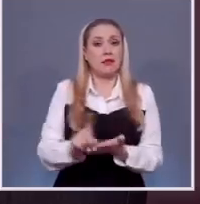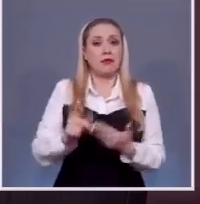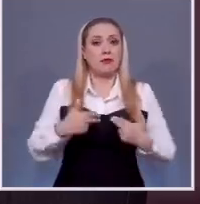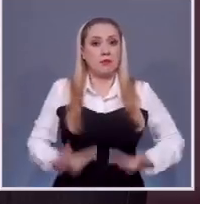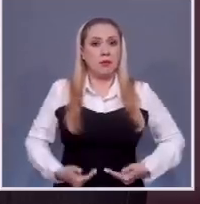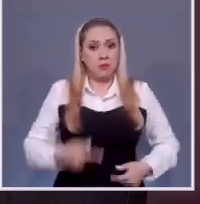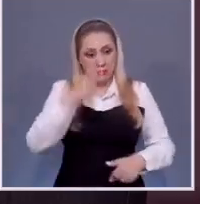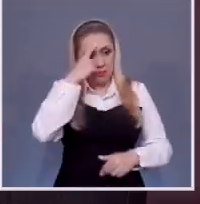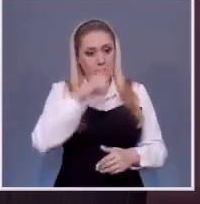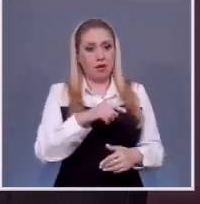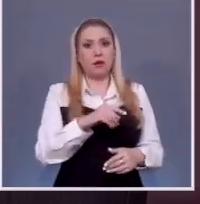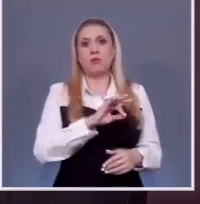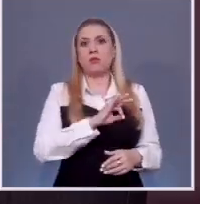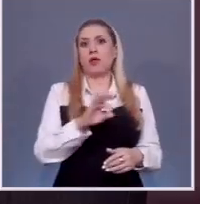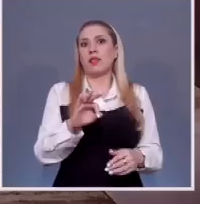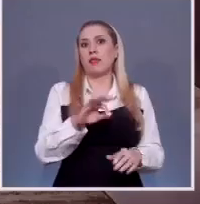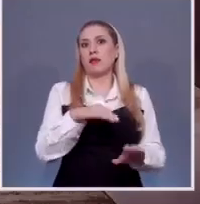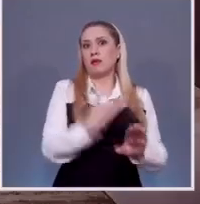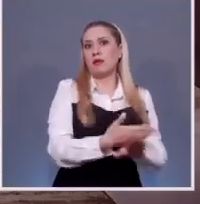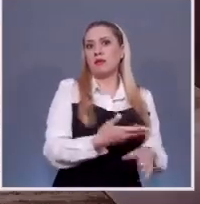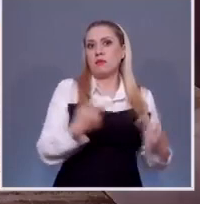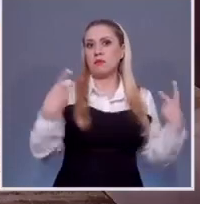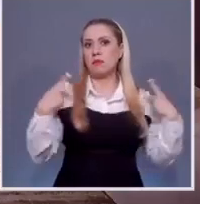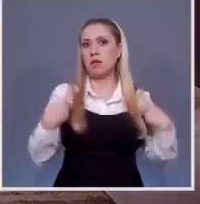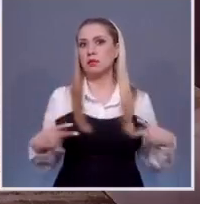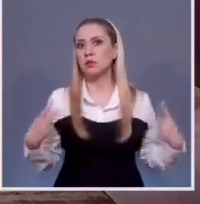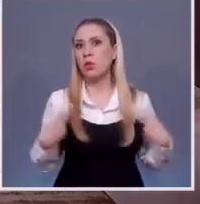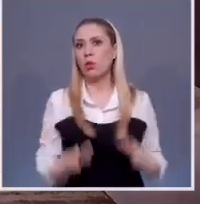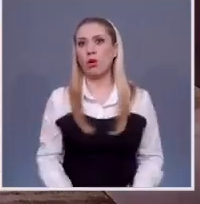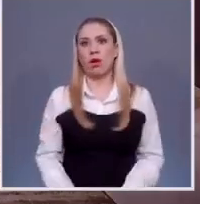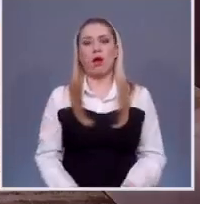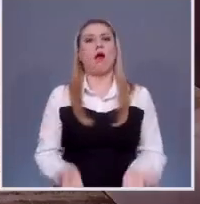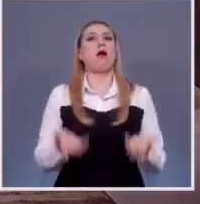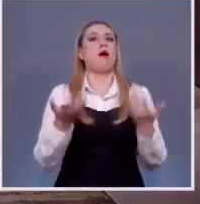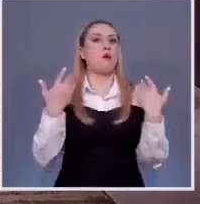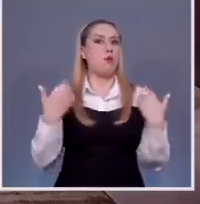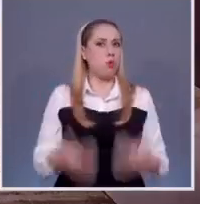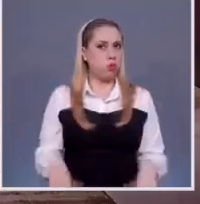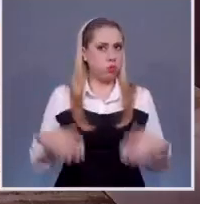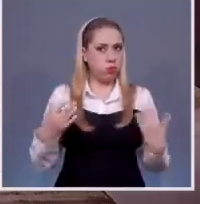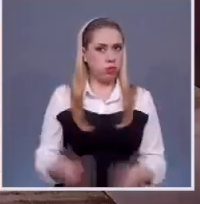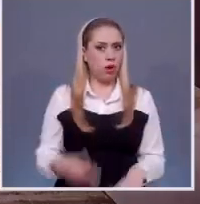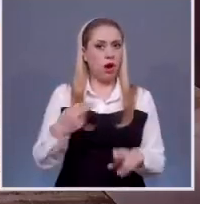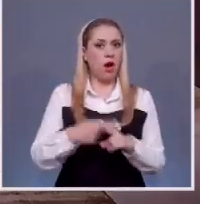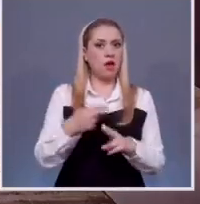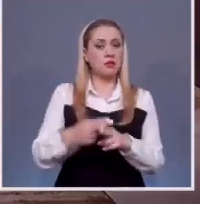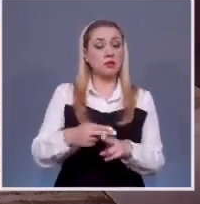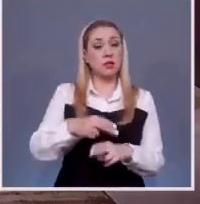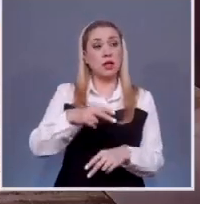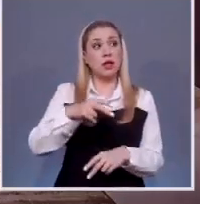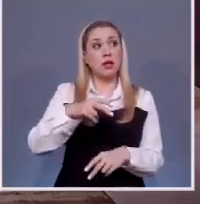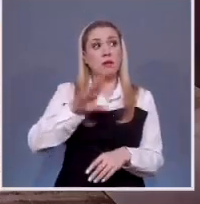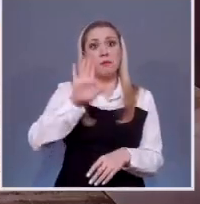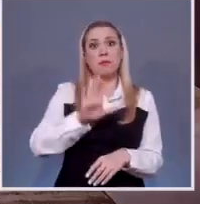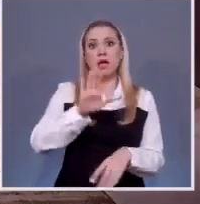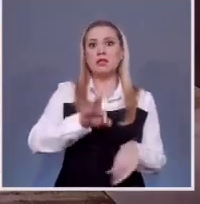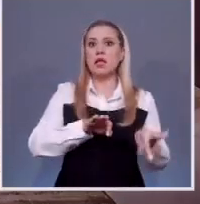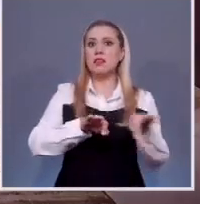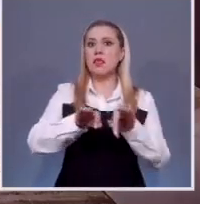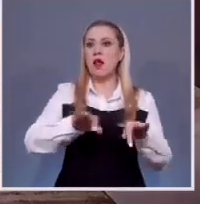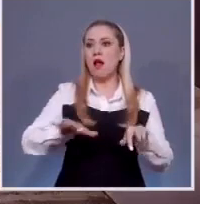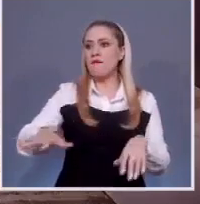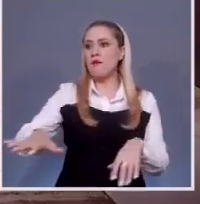personas. Por eso es que cuando hablan de violencia obstétrica dicen que hasta es violencia laboral, porque el ambiente, ¿no?,